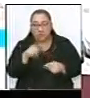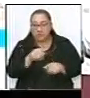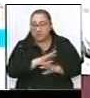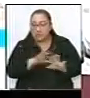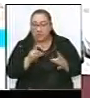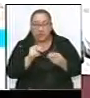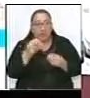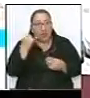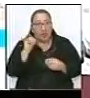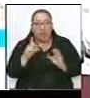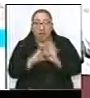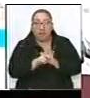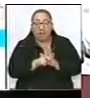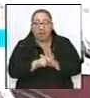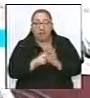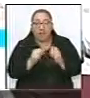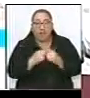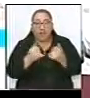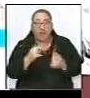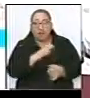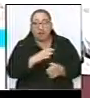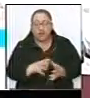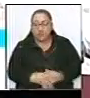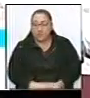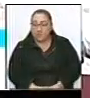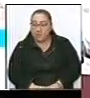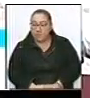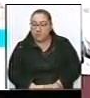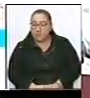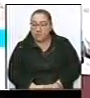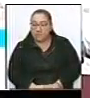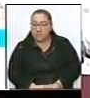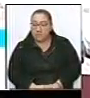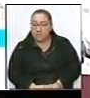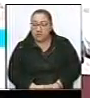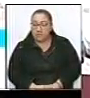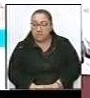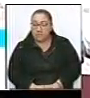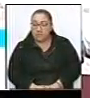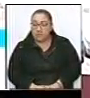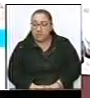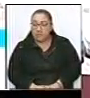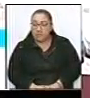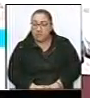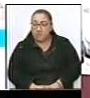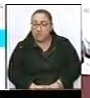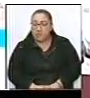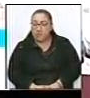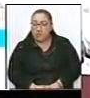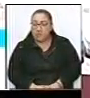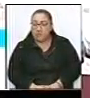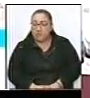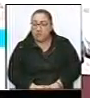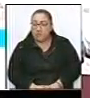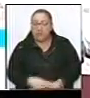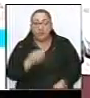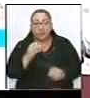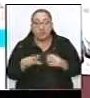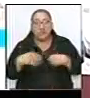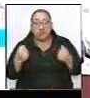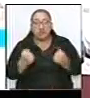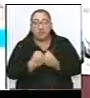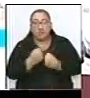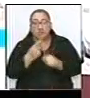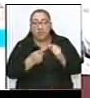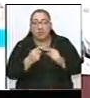hablamos de leyes pensando en el actual gobierno, sino estamos pensando en modificaciones que finalmente podemos y sabemos muy bien que puedan afectar. Hay